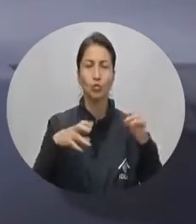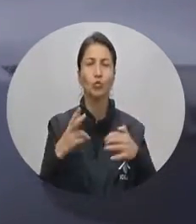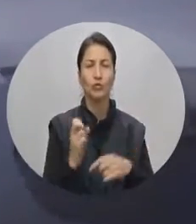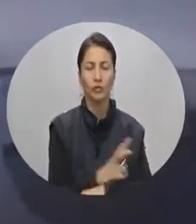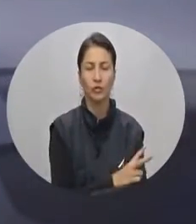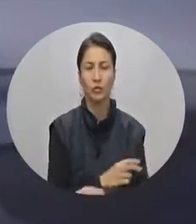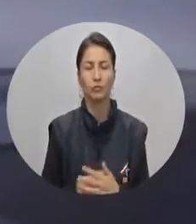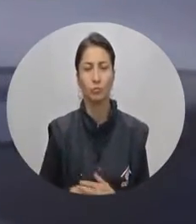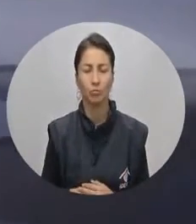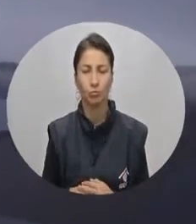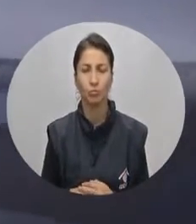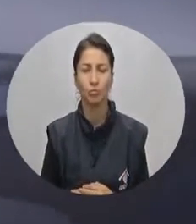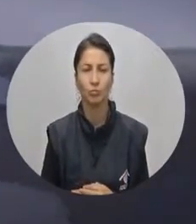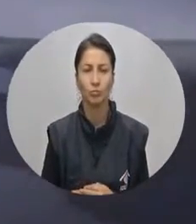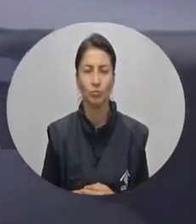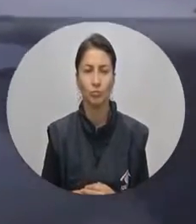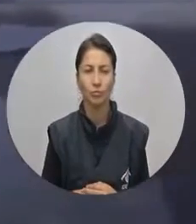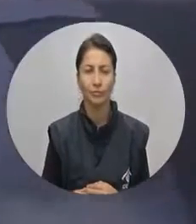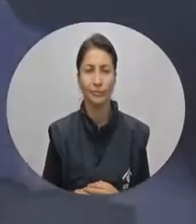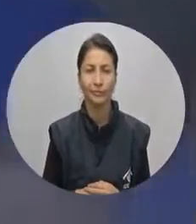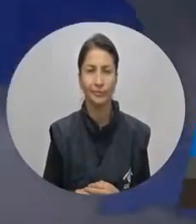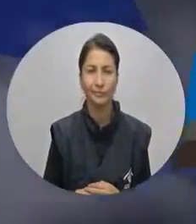en el Vichada.